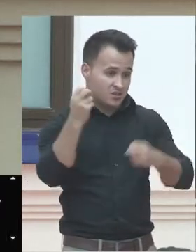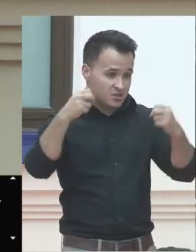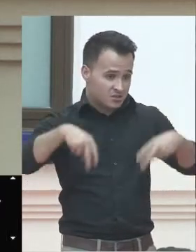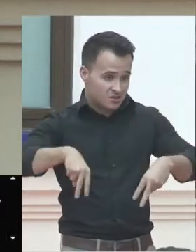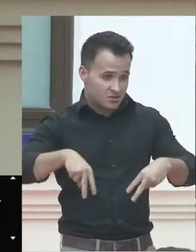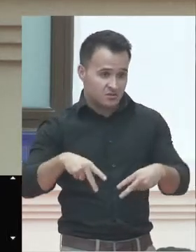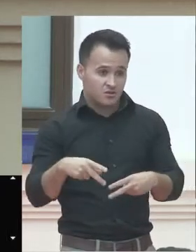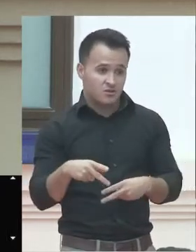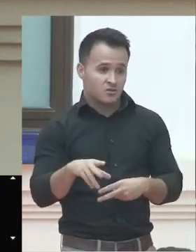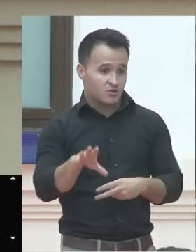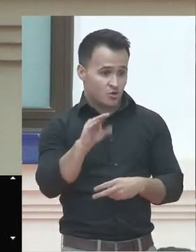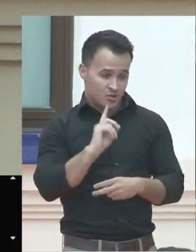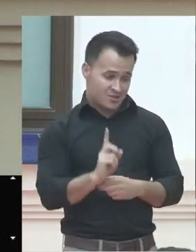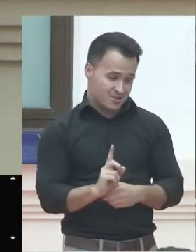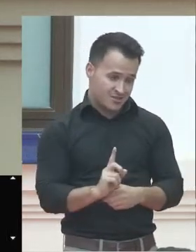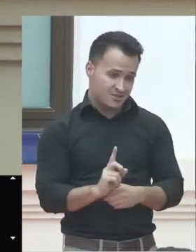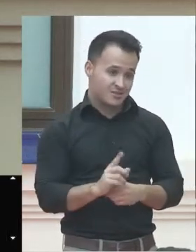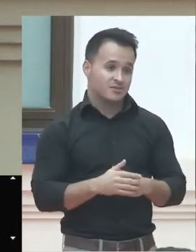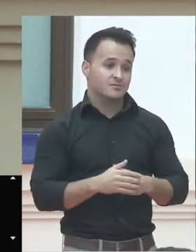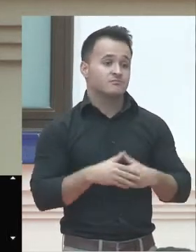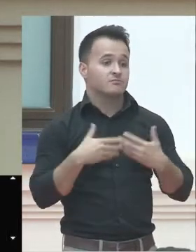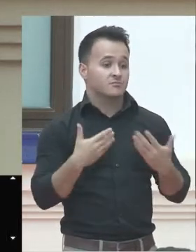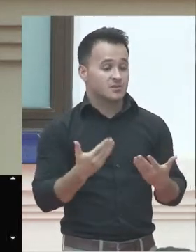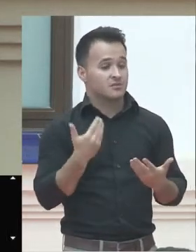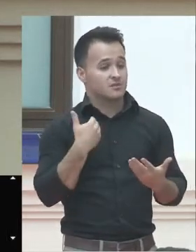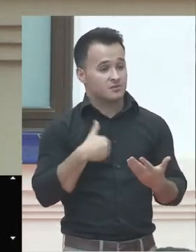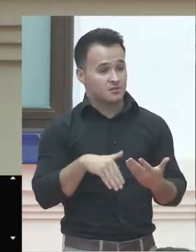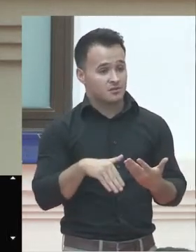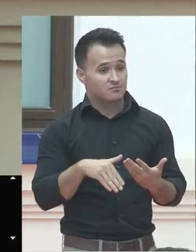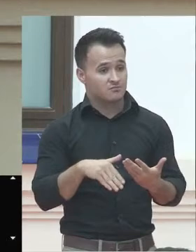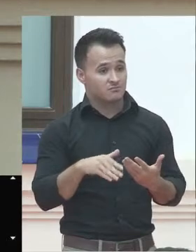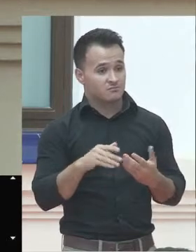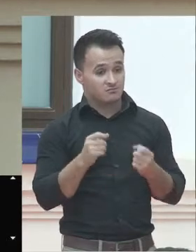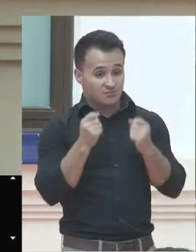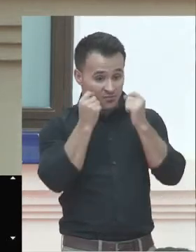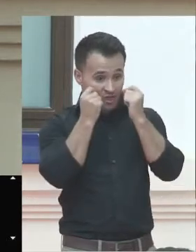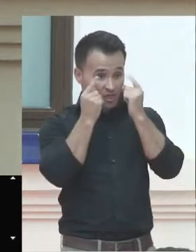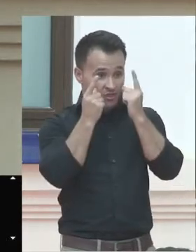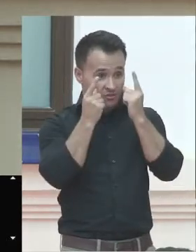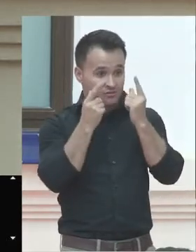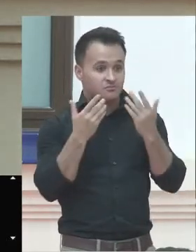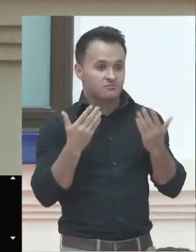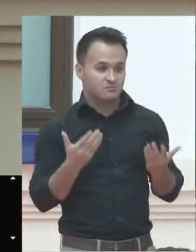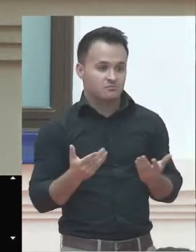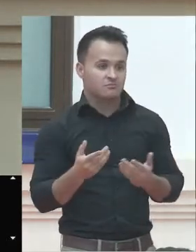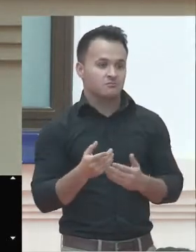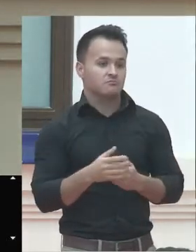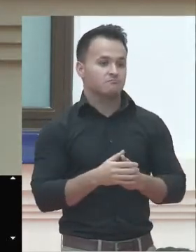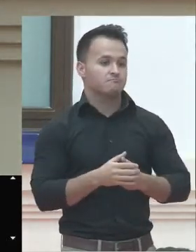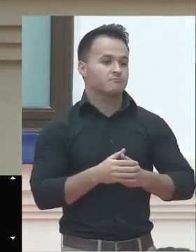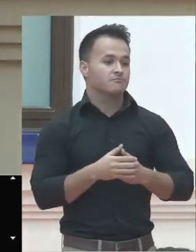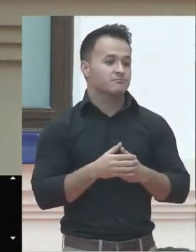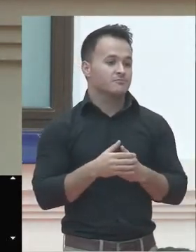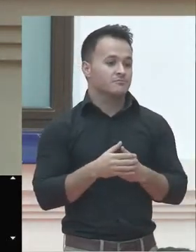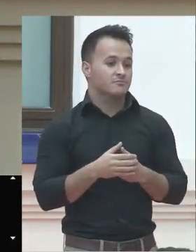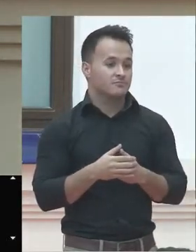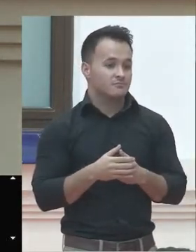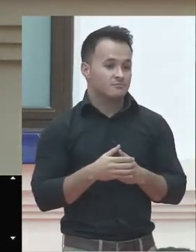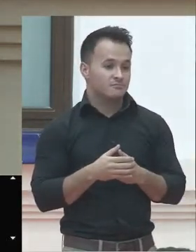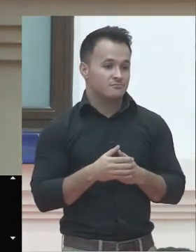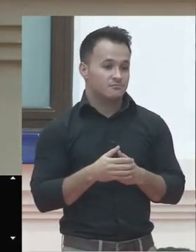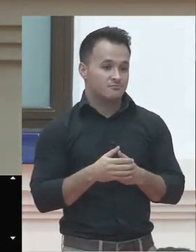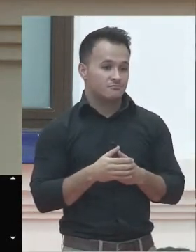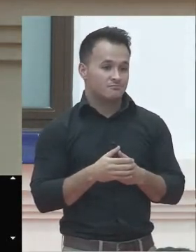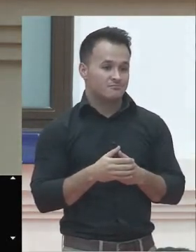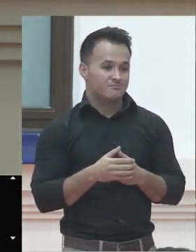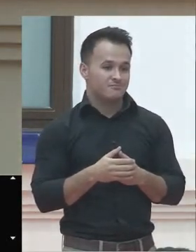sea, solamente cuando le hacen ver a uno, oye, mira esto, entonces uno dice, pues sí. Entonces pasamos a la segunda